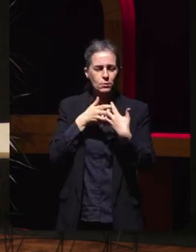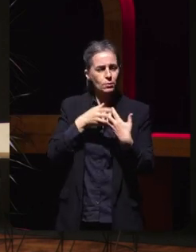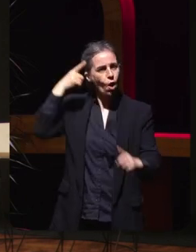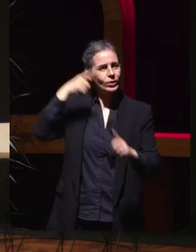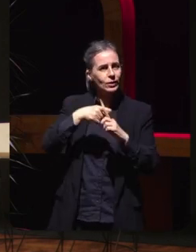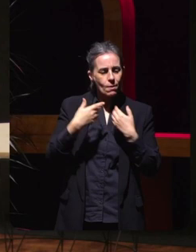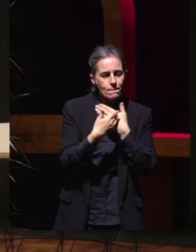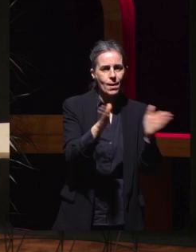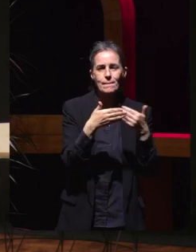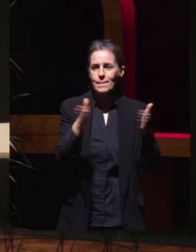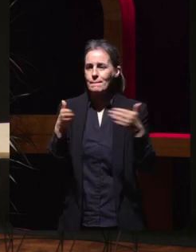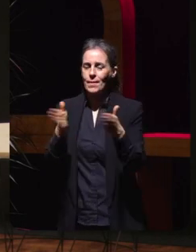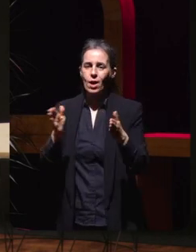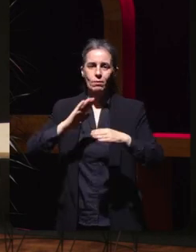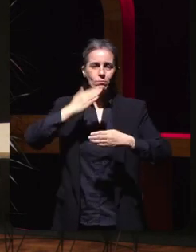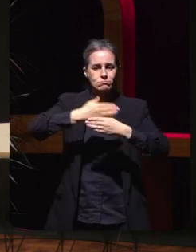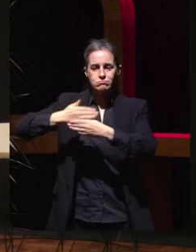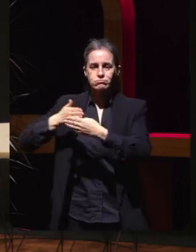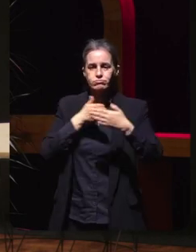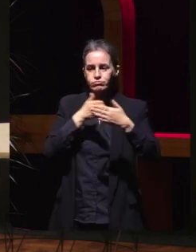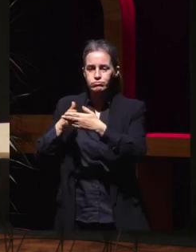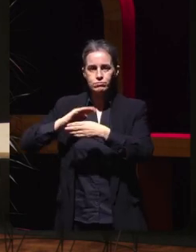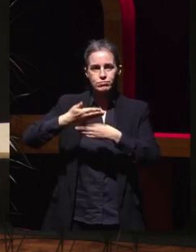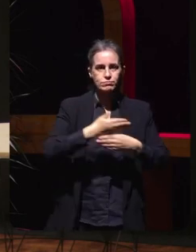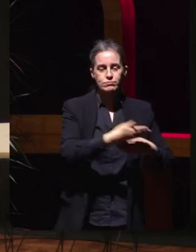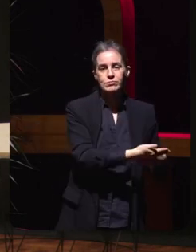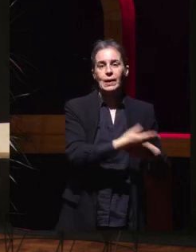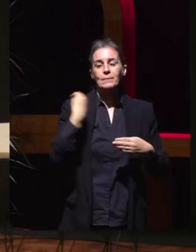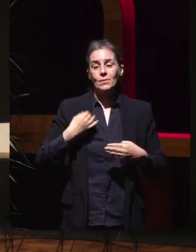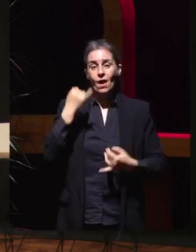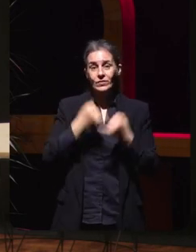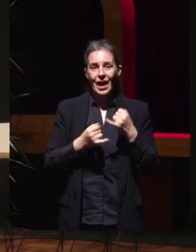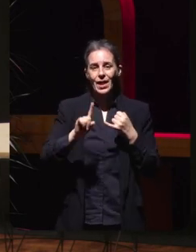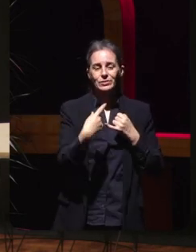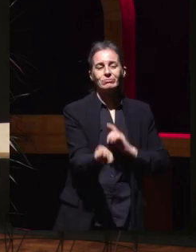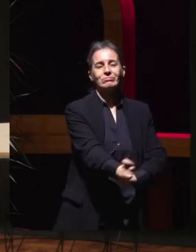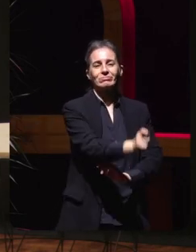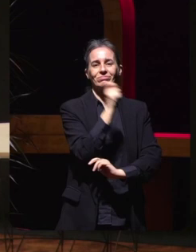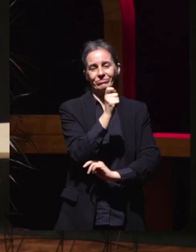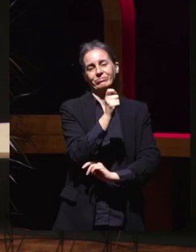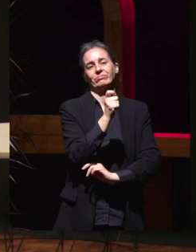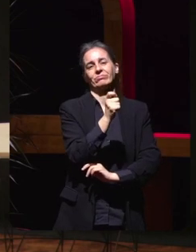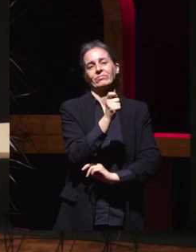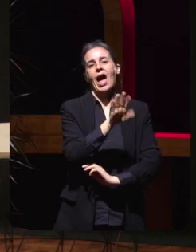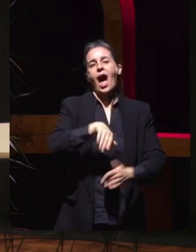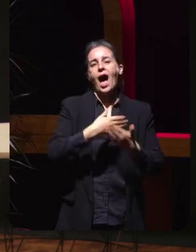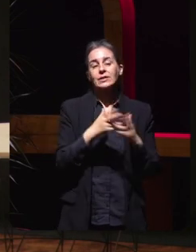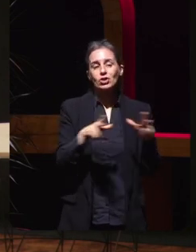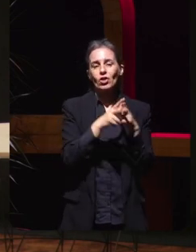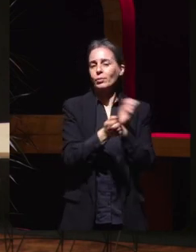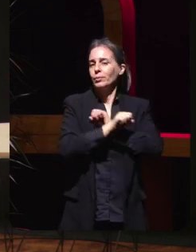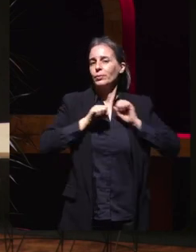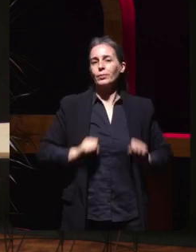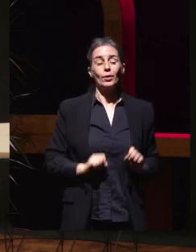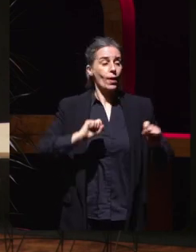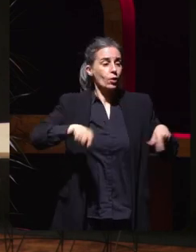haber costado ríos de tinta cuando no de sangre llegan a ser lo natural lo bueno lo sencillo lo unánimemente aceptado se le ocurriría hoy a nadie que no